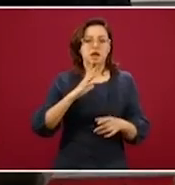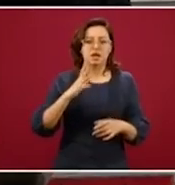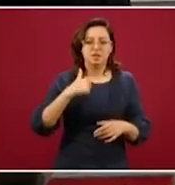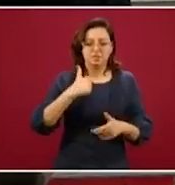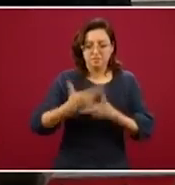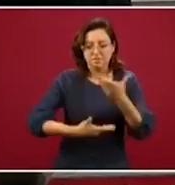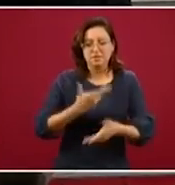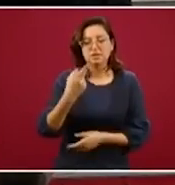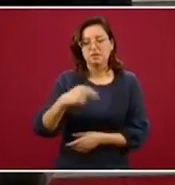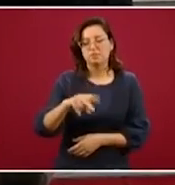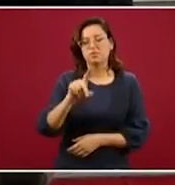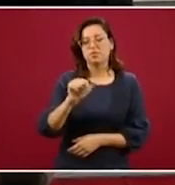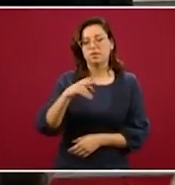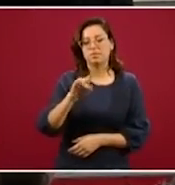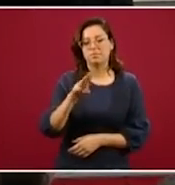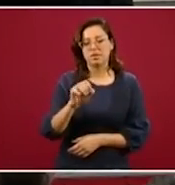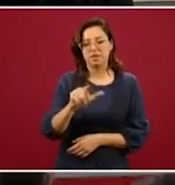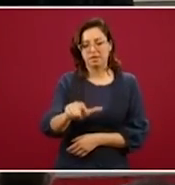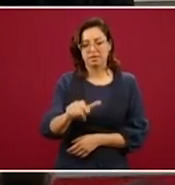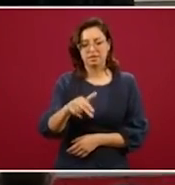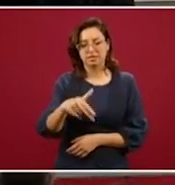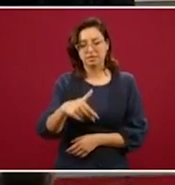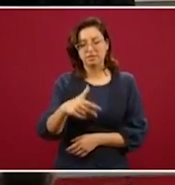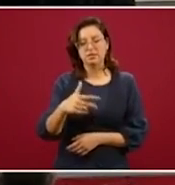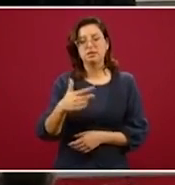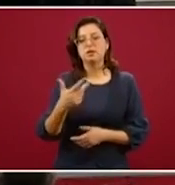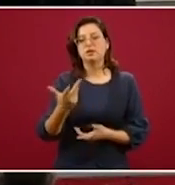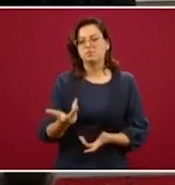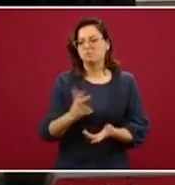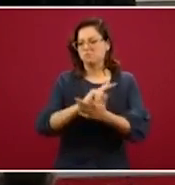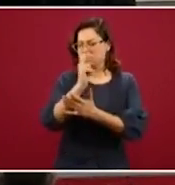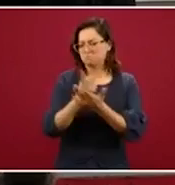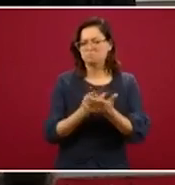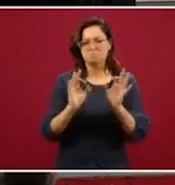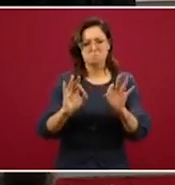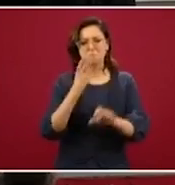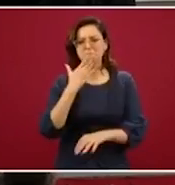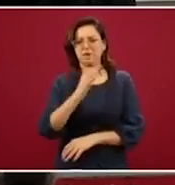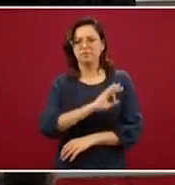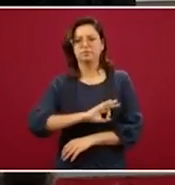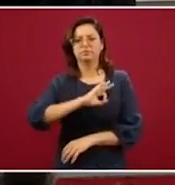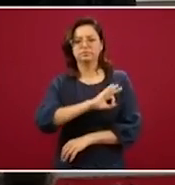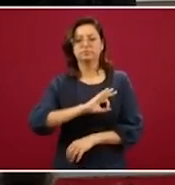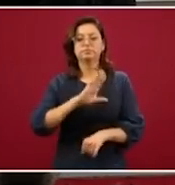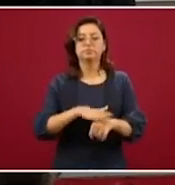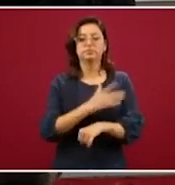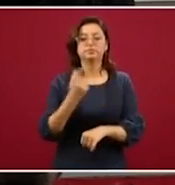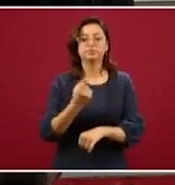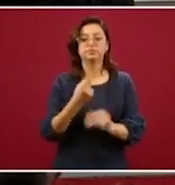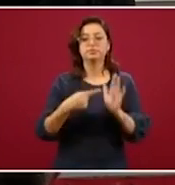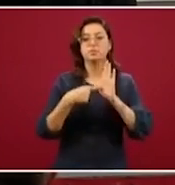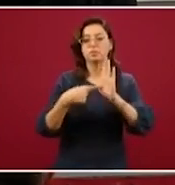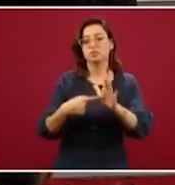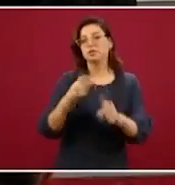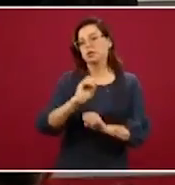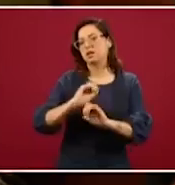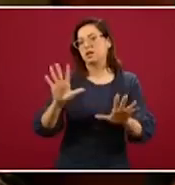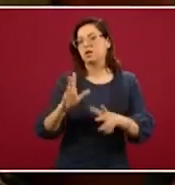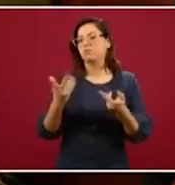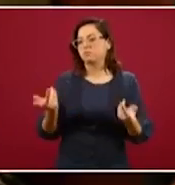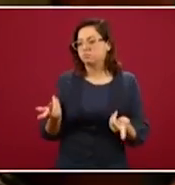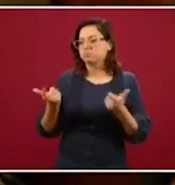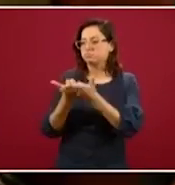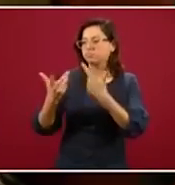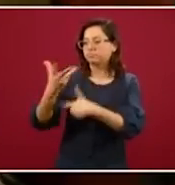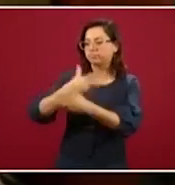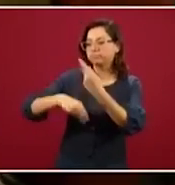Proyecto Puente de Sonora. Es muy buen programa, de hecho les felicito porque se trata evidentemente de dinamizar la economía a partir